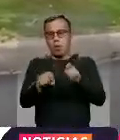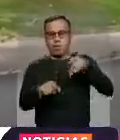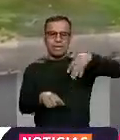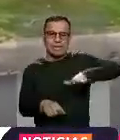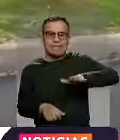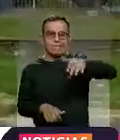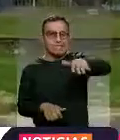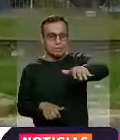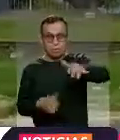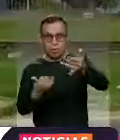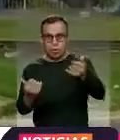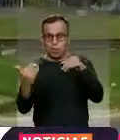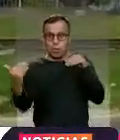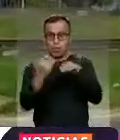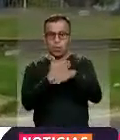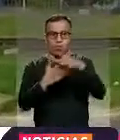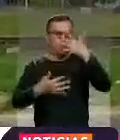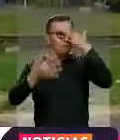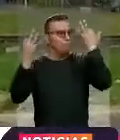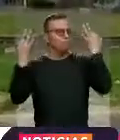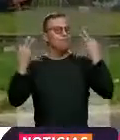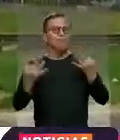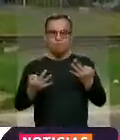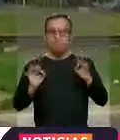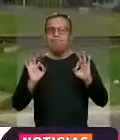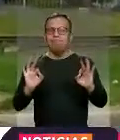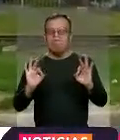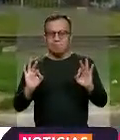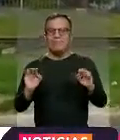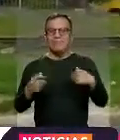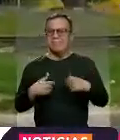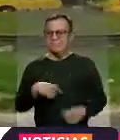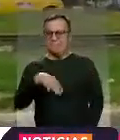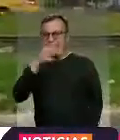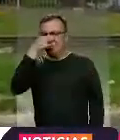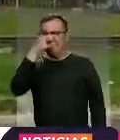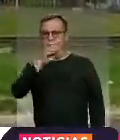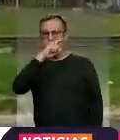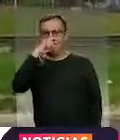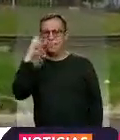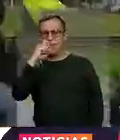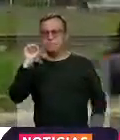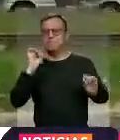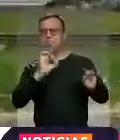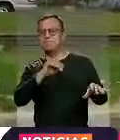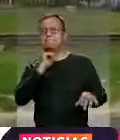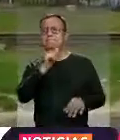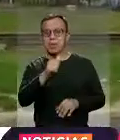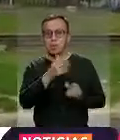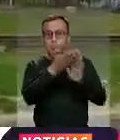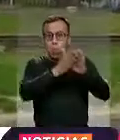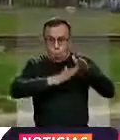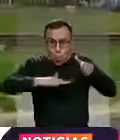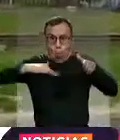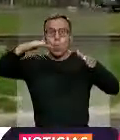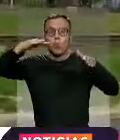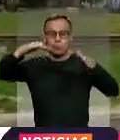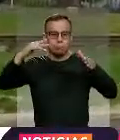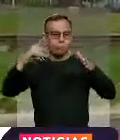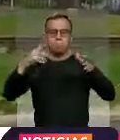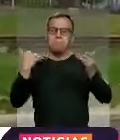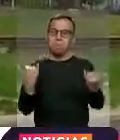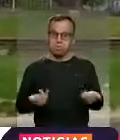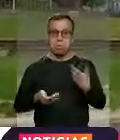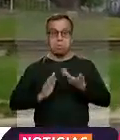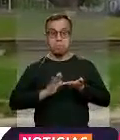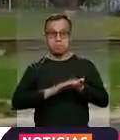su destino. La vía por fin la terminaron, estaba horrible, había un hueco impresionante, pero ya después de